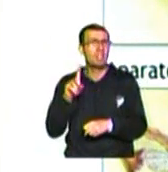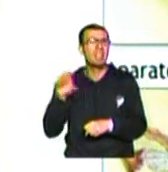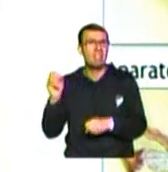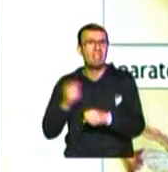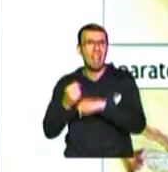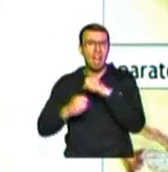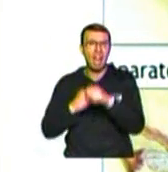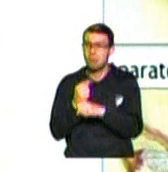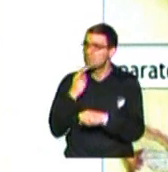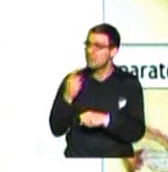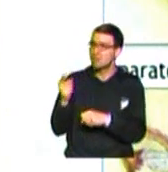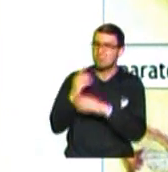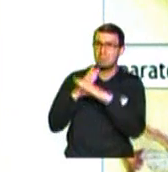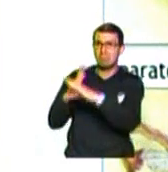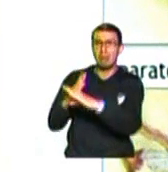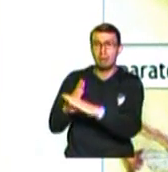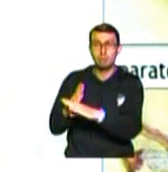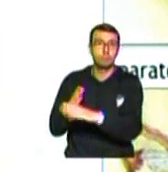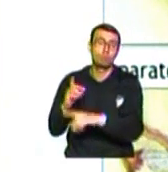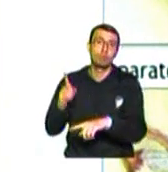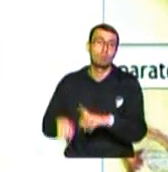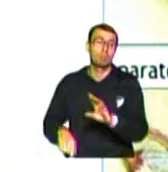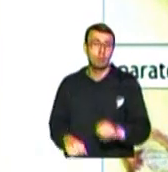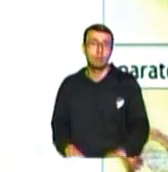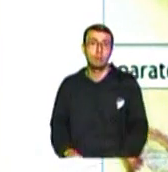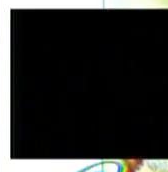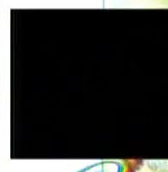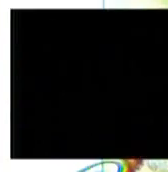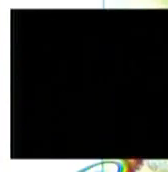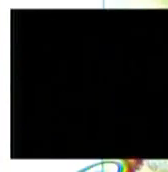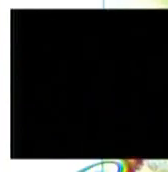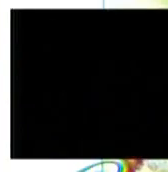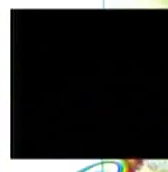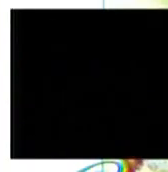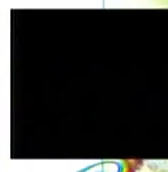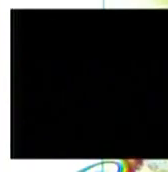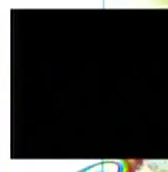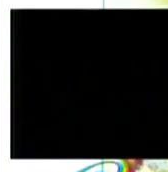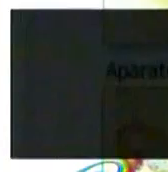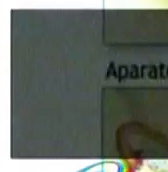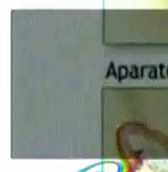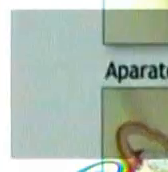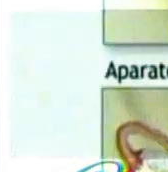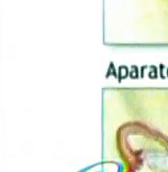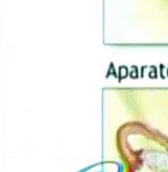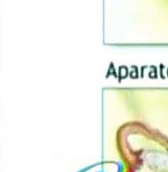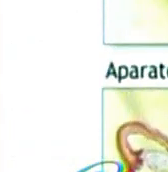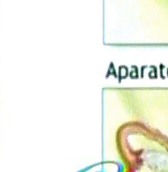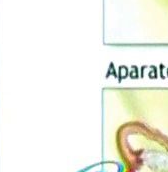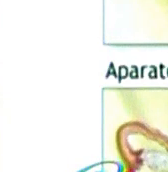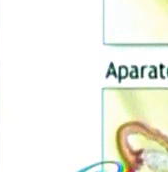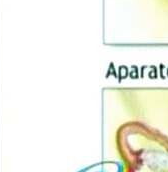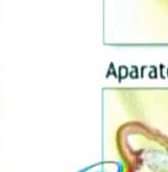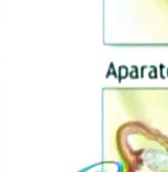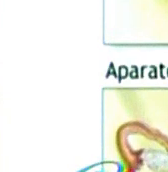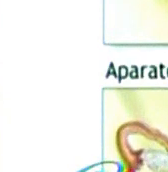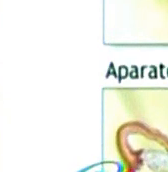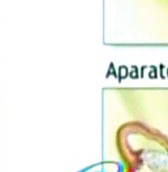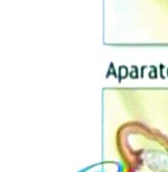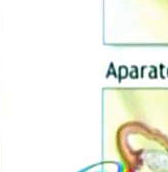punto en rojo. El otro punto es donde vemos ese triángulo café, que es el endometrio. Esa membrana en muchas mujeres se va